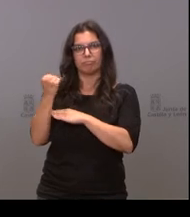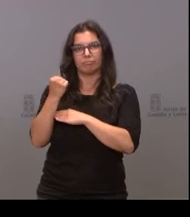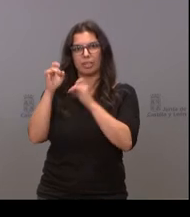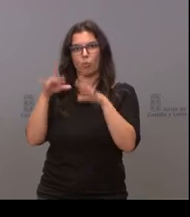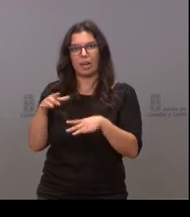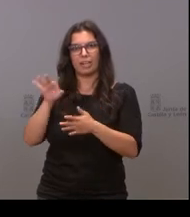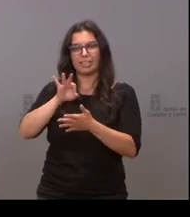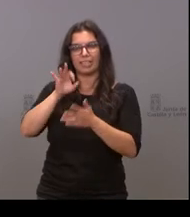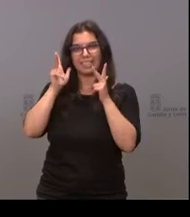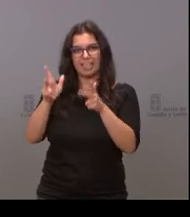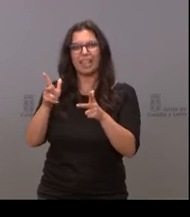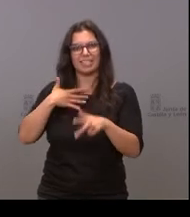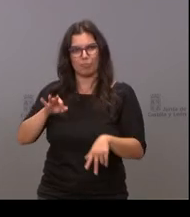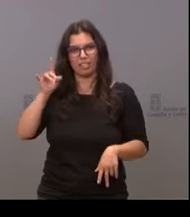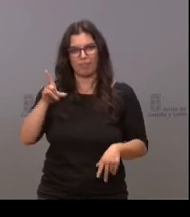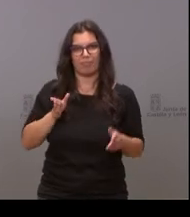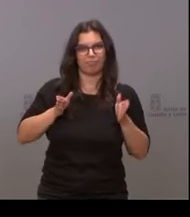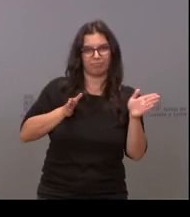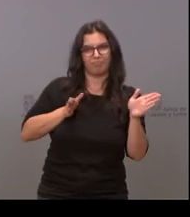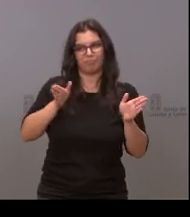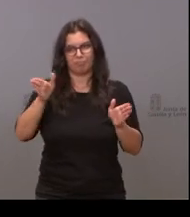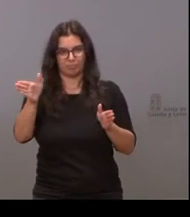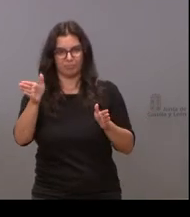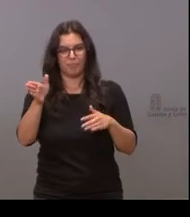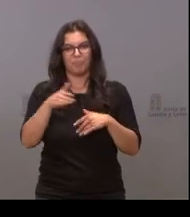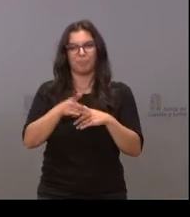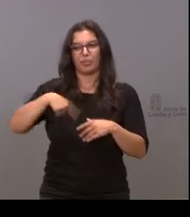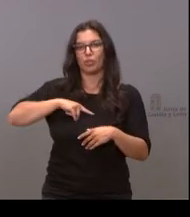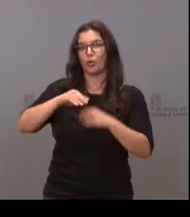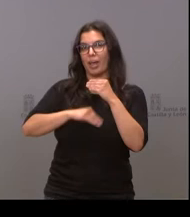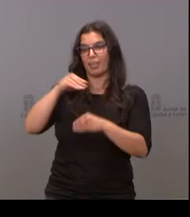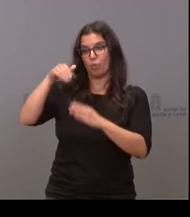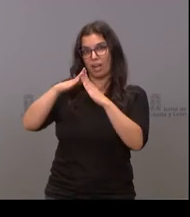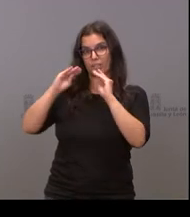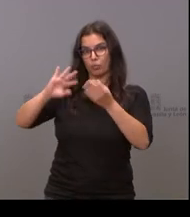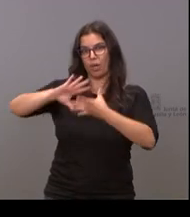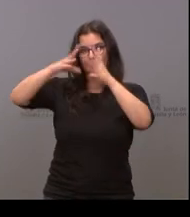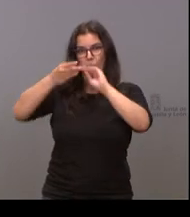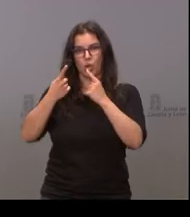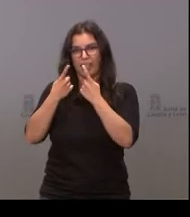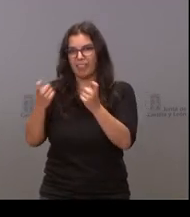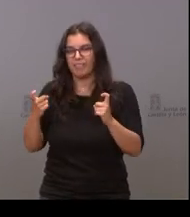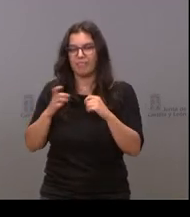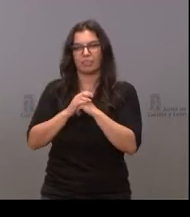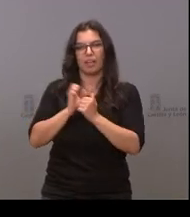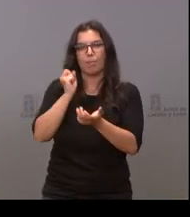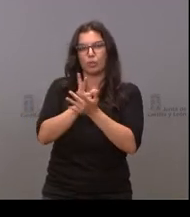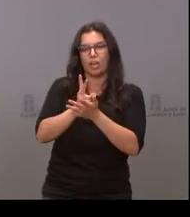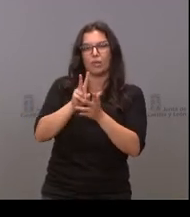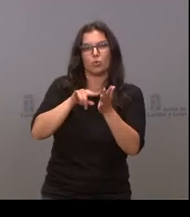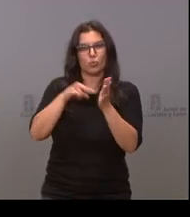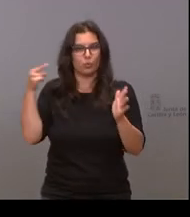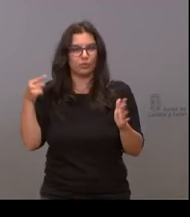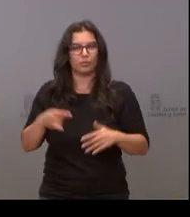residencia vamos a hacer las adaptaciones necesarias vamos a apostar por las nuevas tecnologías